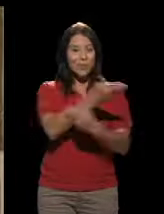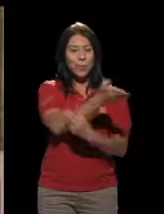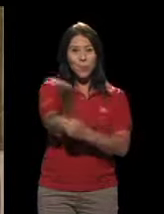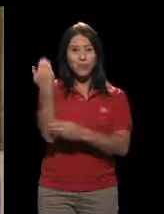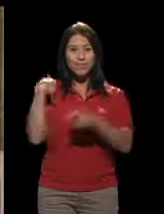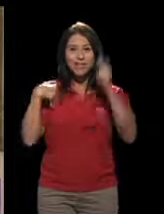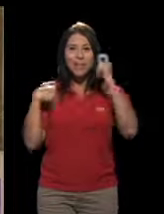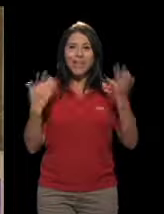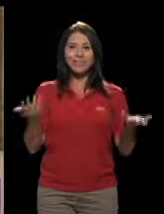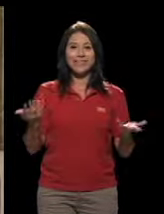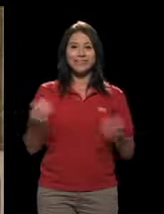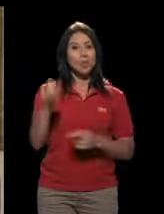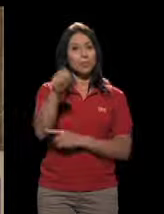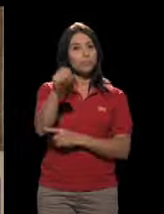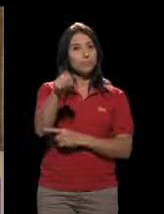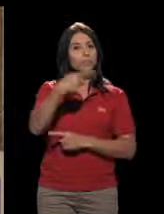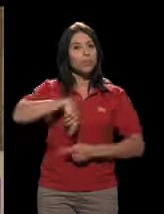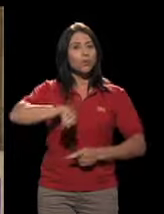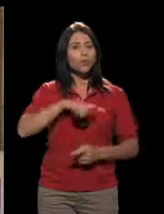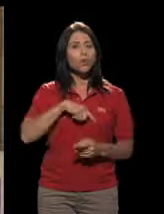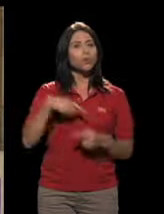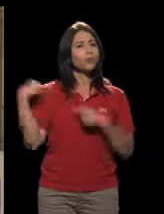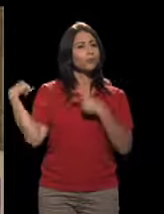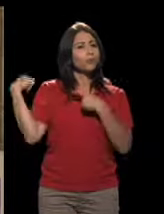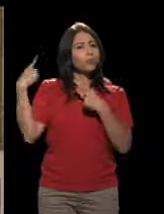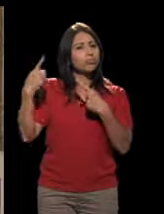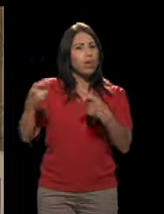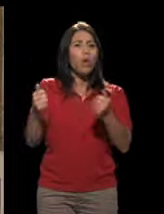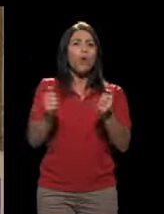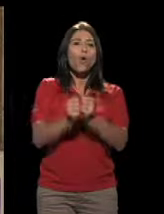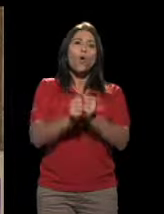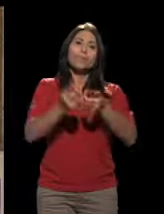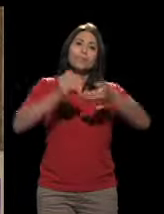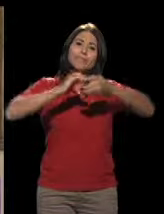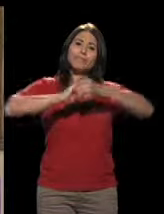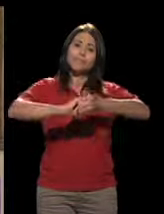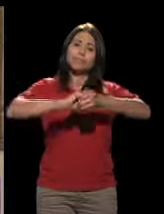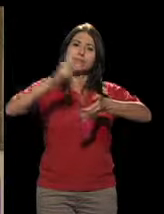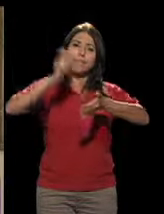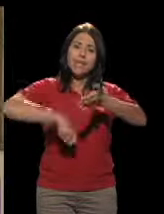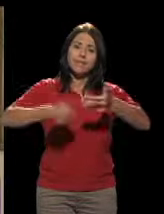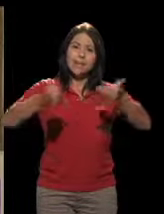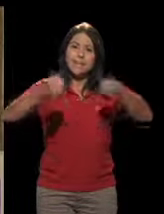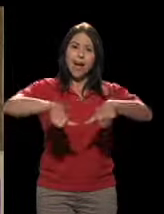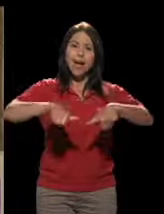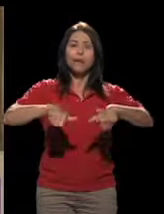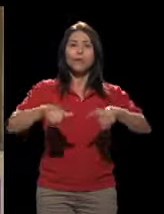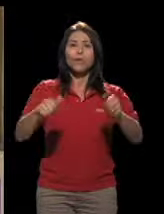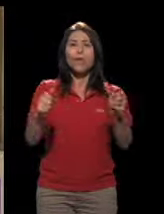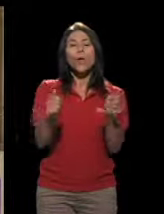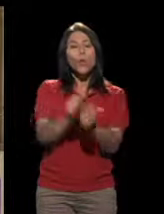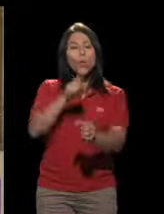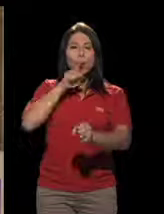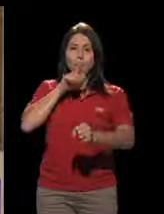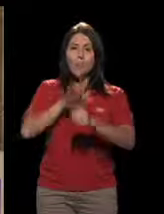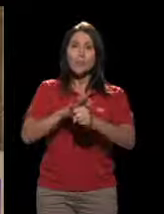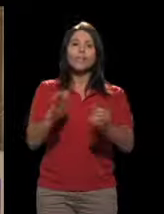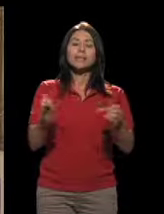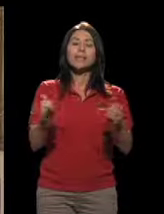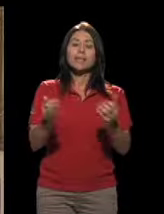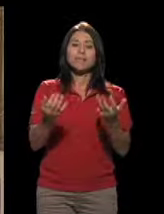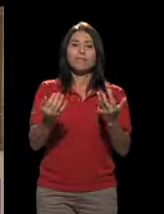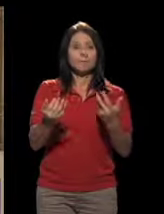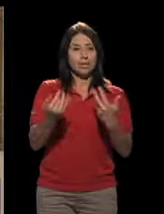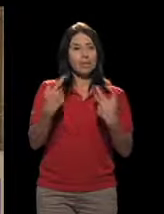todos y todas. Por supuesto que nosotros hemos venido con ese pacto como una promesa, como